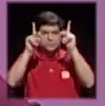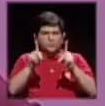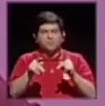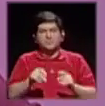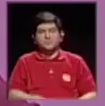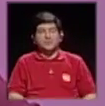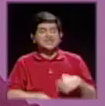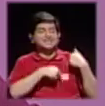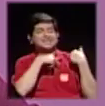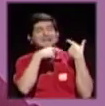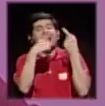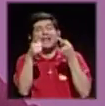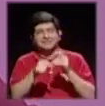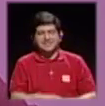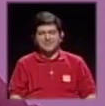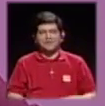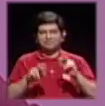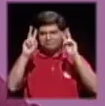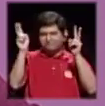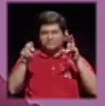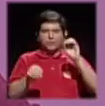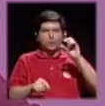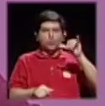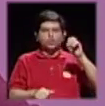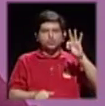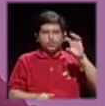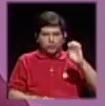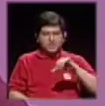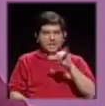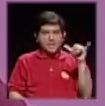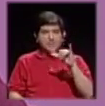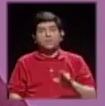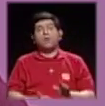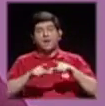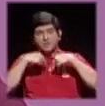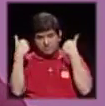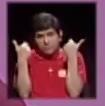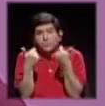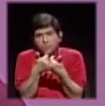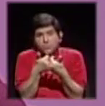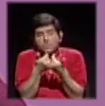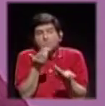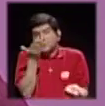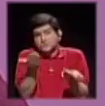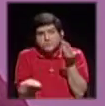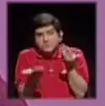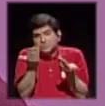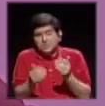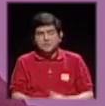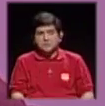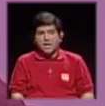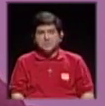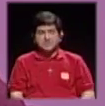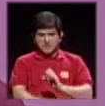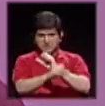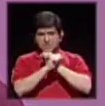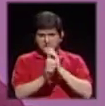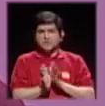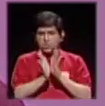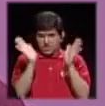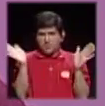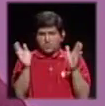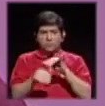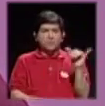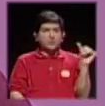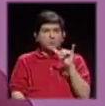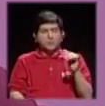atravesando, ¿no? los llamados coyotes, como por las fuerzas que pueden ser tanto fuerzas de la seguridad pública